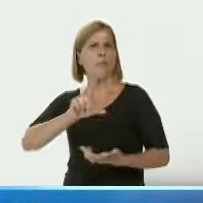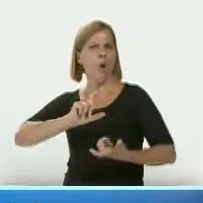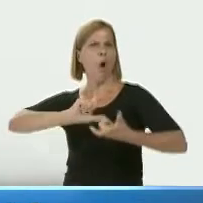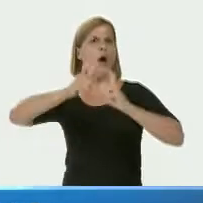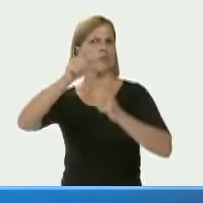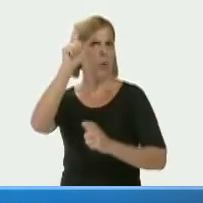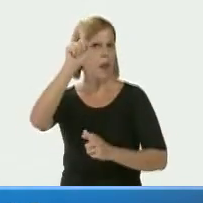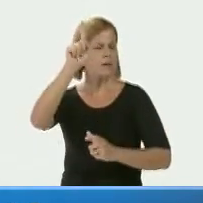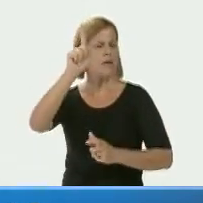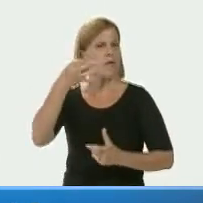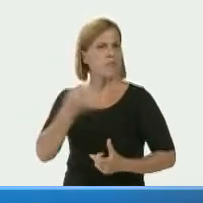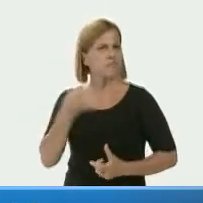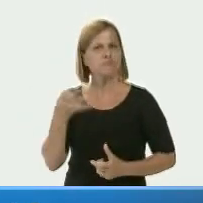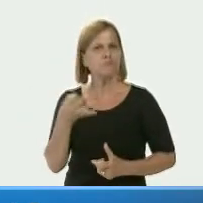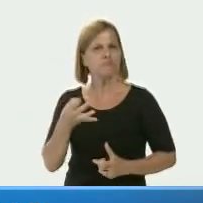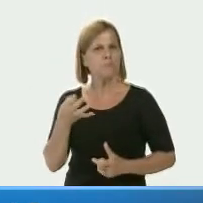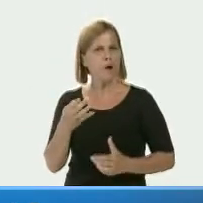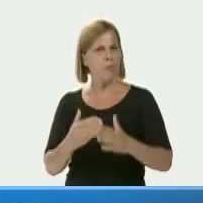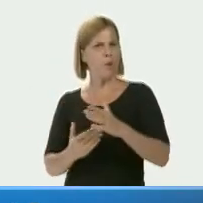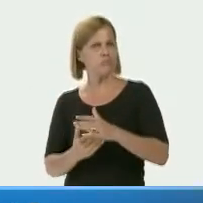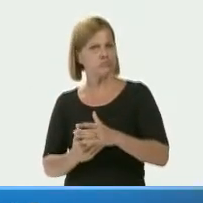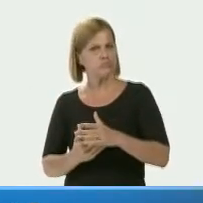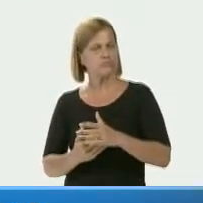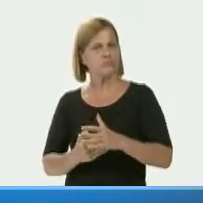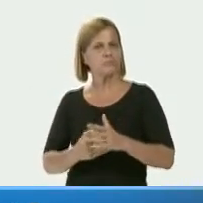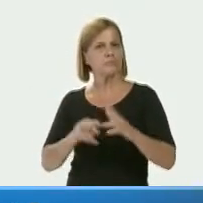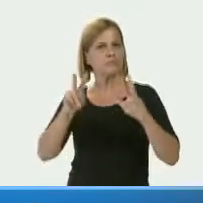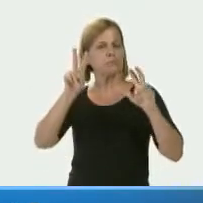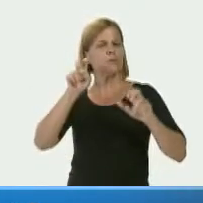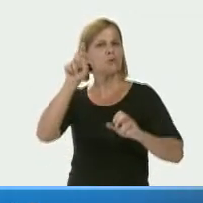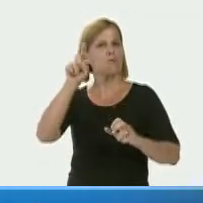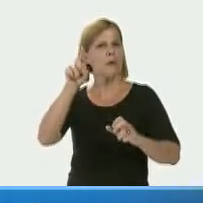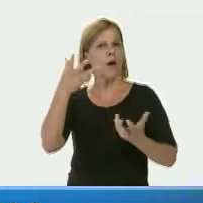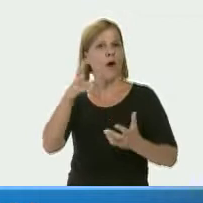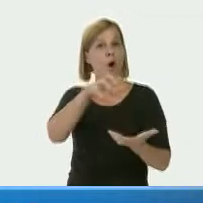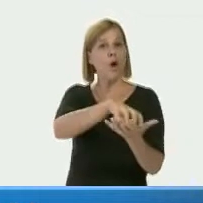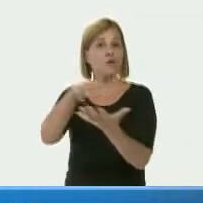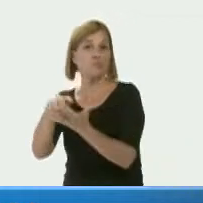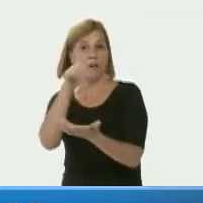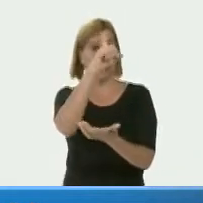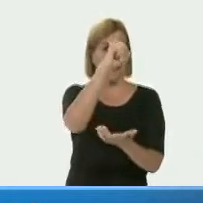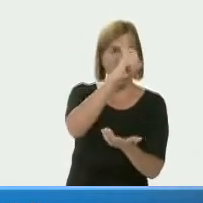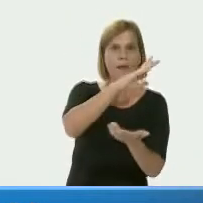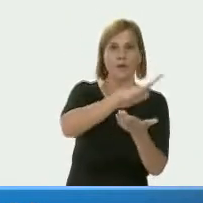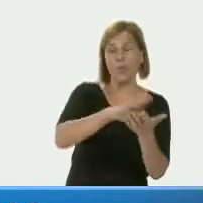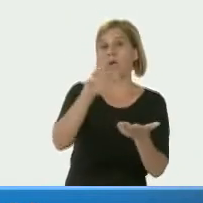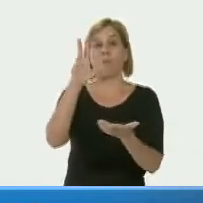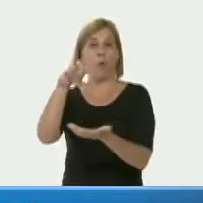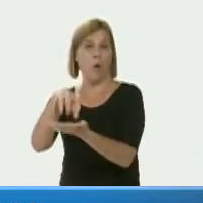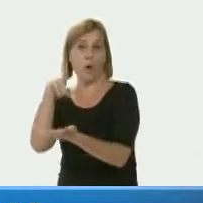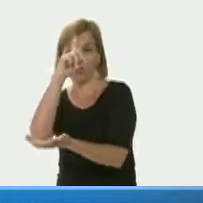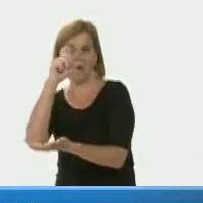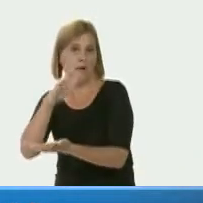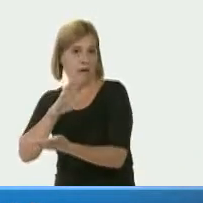materia de liderazgo en ambos hospitales, tanto el nuevo como el viejo,